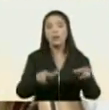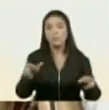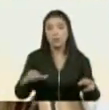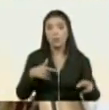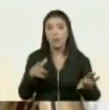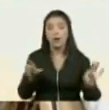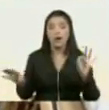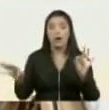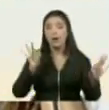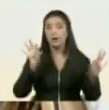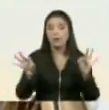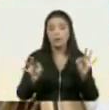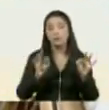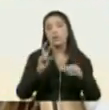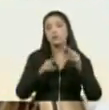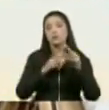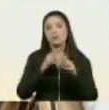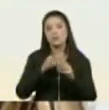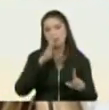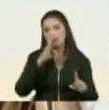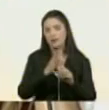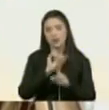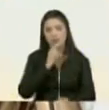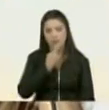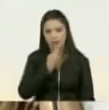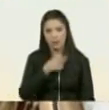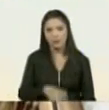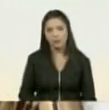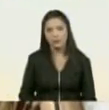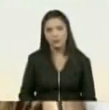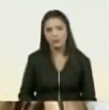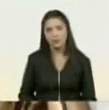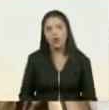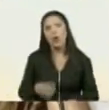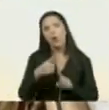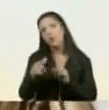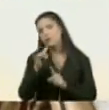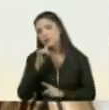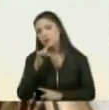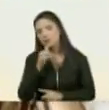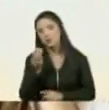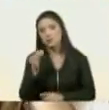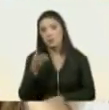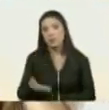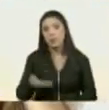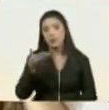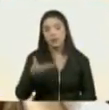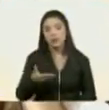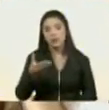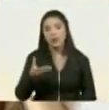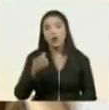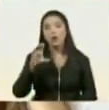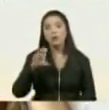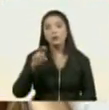por el voto universal, directo y secreto. Y además, otra gran noticia, el Consejo Nacional